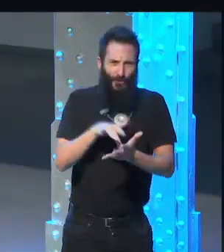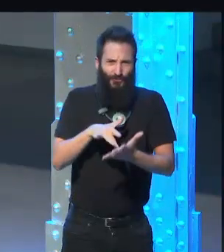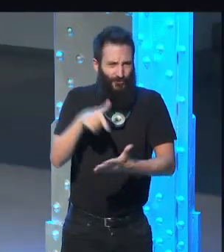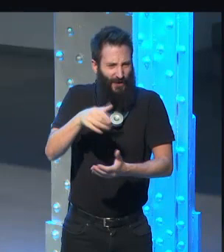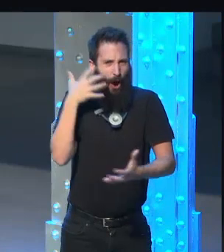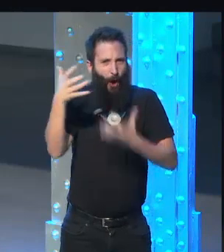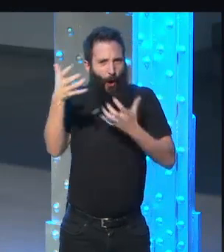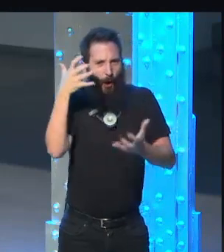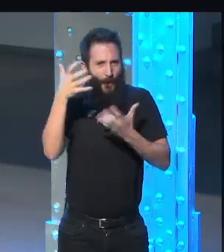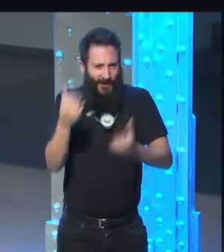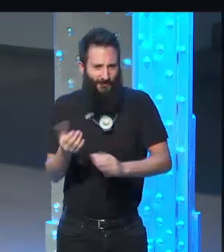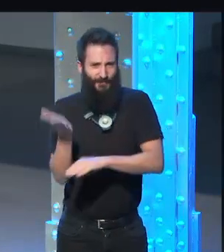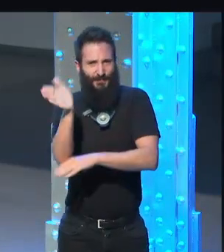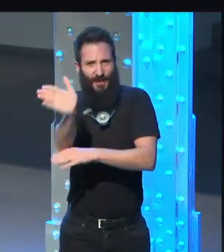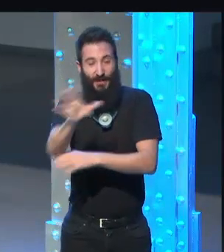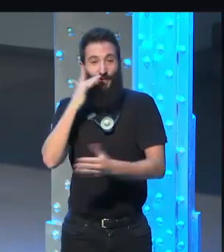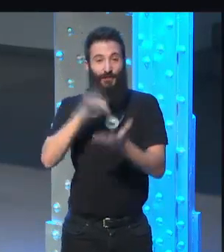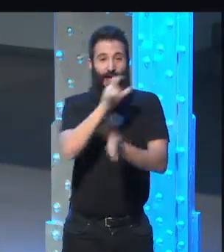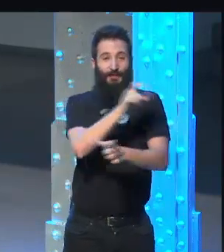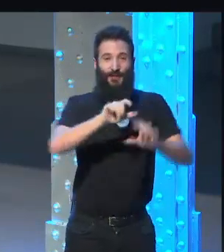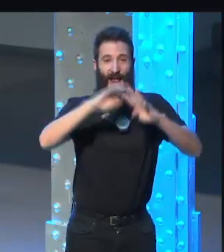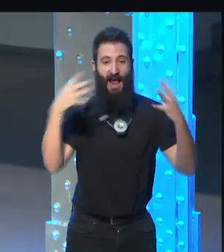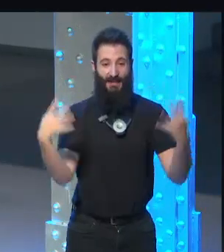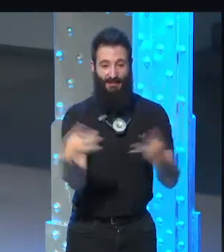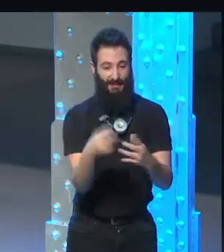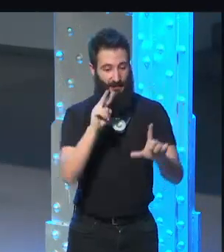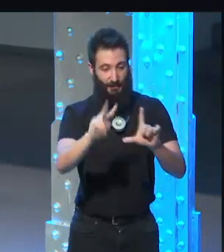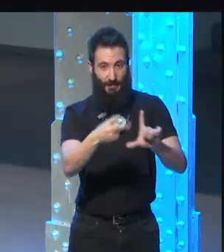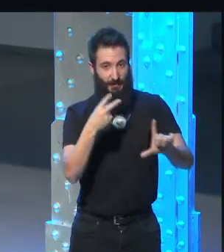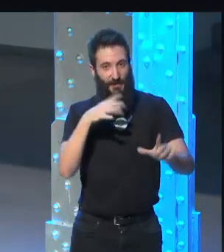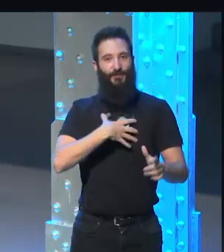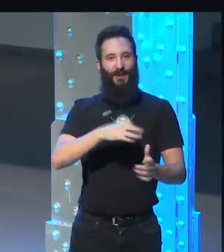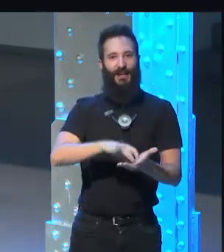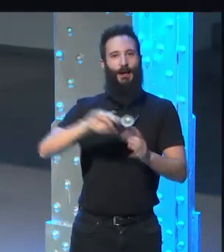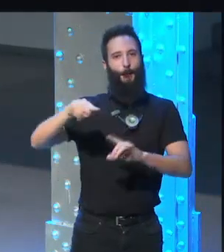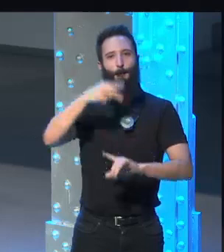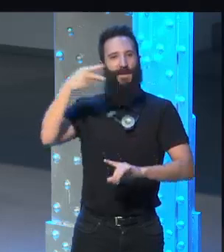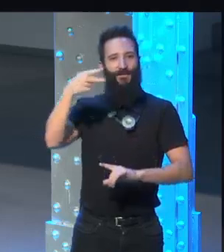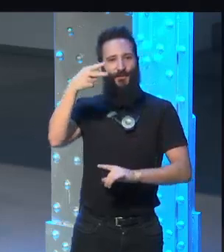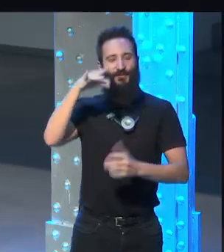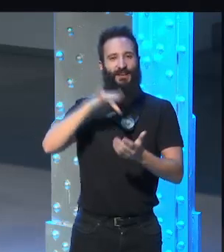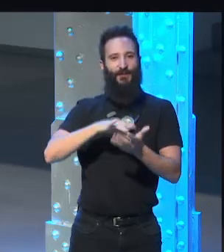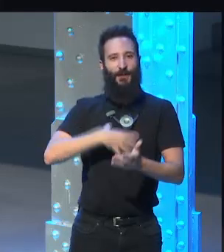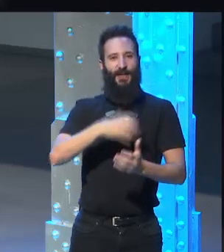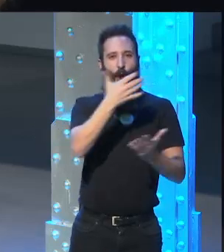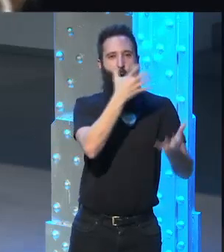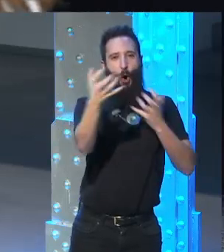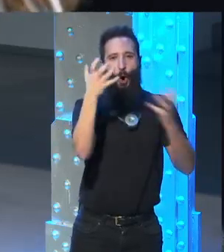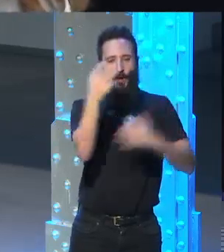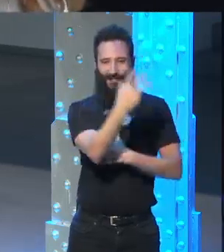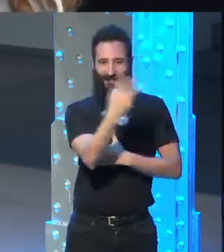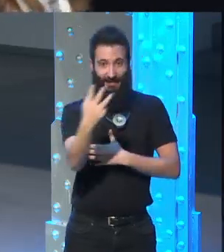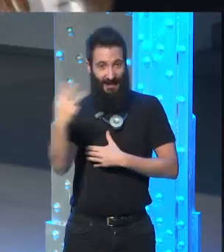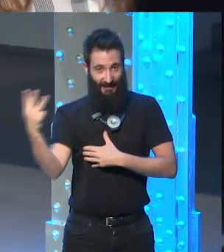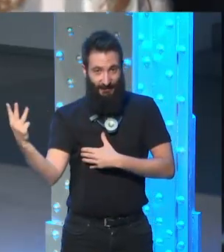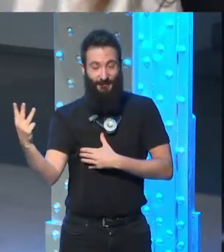lado del auditorio. Los que nos estáis viendo por streaming, segunda planta, al lado del auditorio, ahí tenéis las 3 obras de arte.